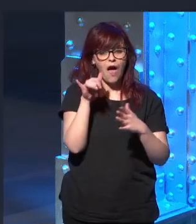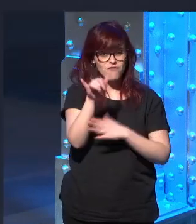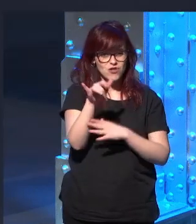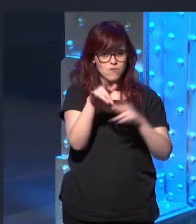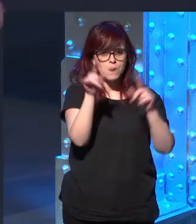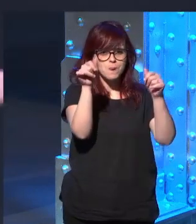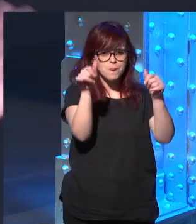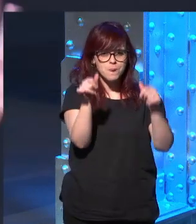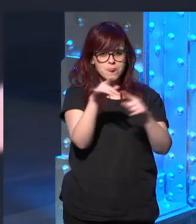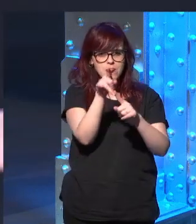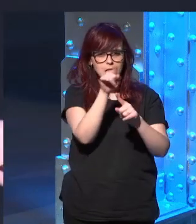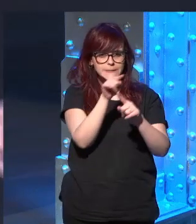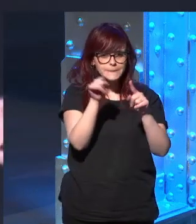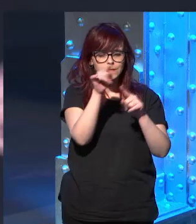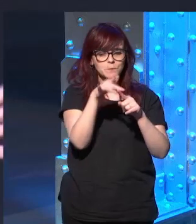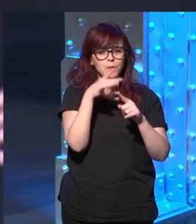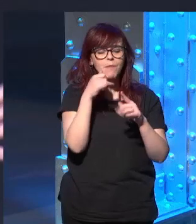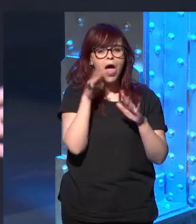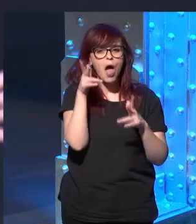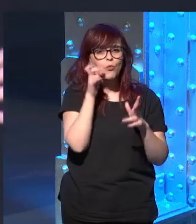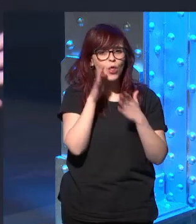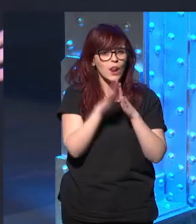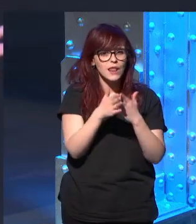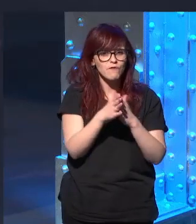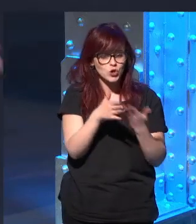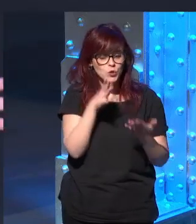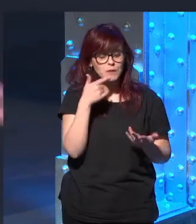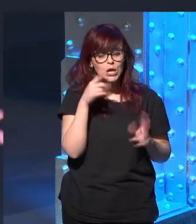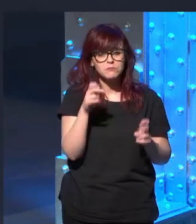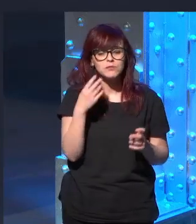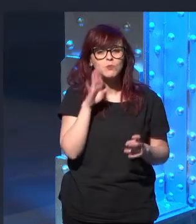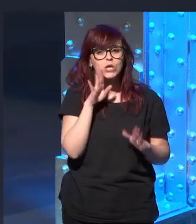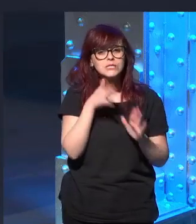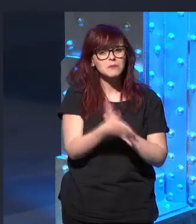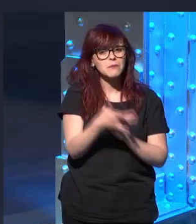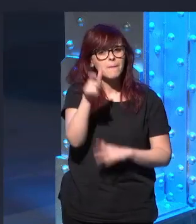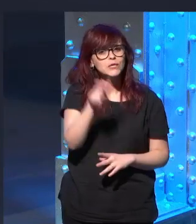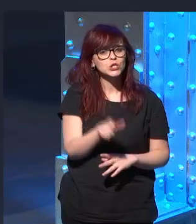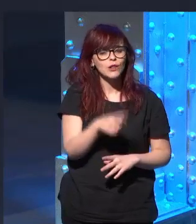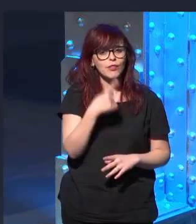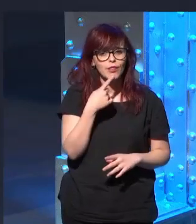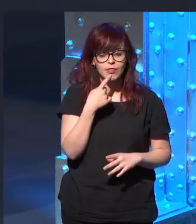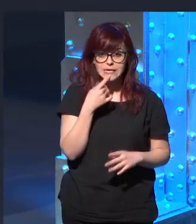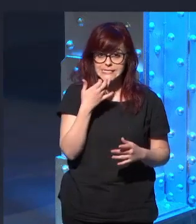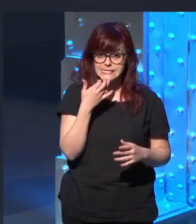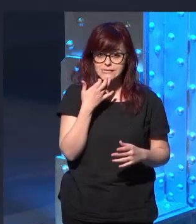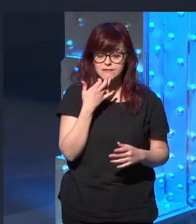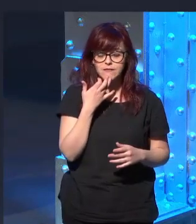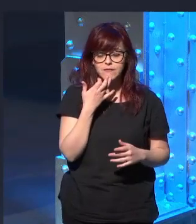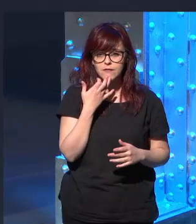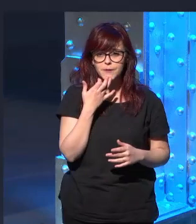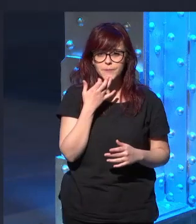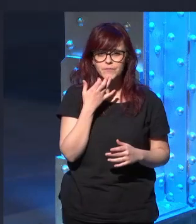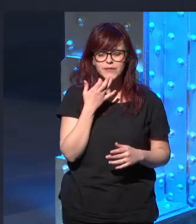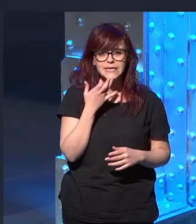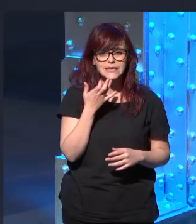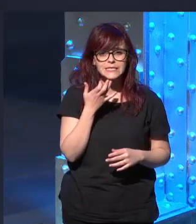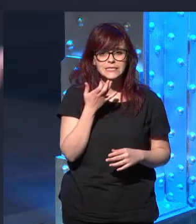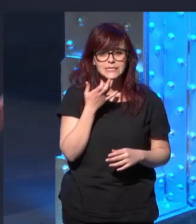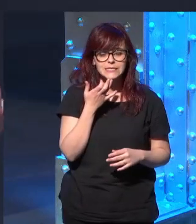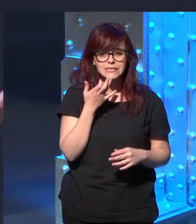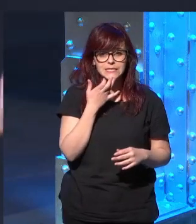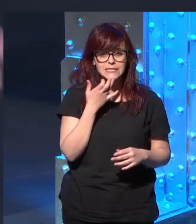También, el otro, es que ahora no sabría de dónde sale la historia, pero explicaba una persona que si no... ¿Cómo era? Si no